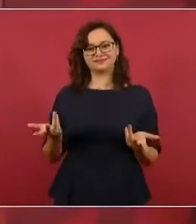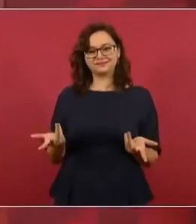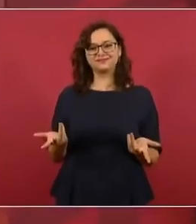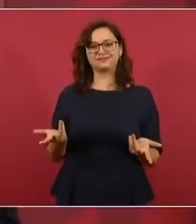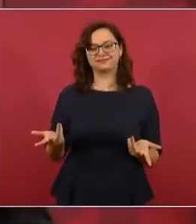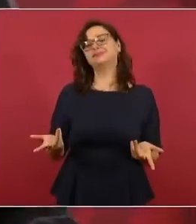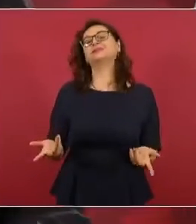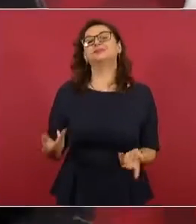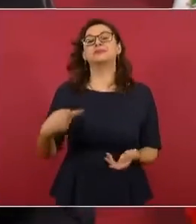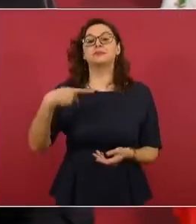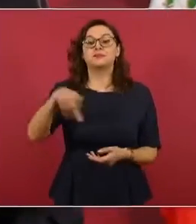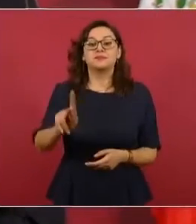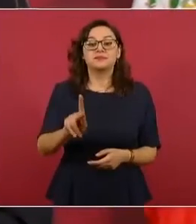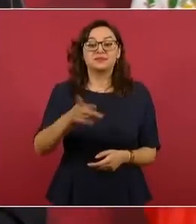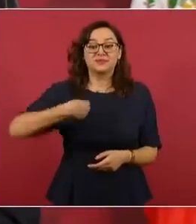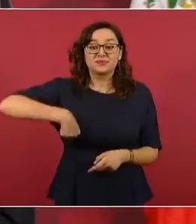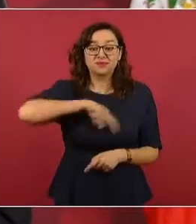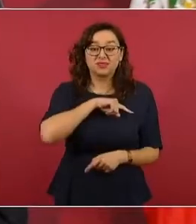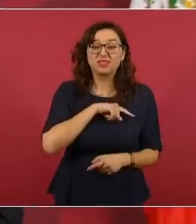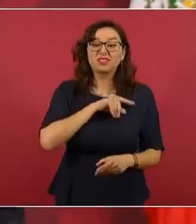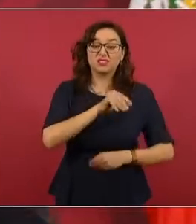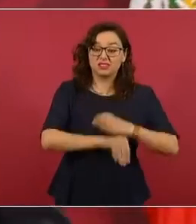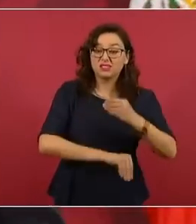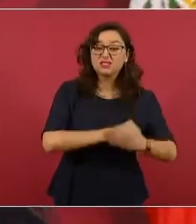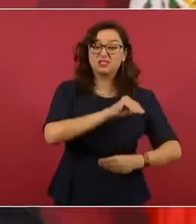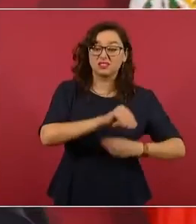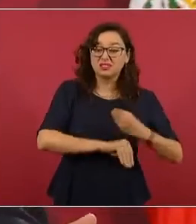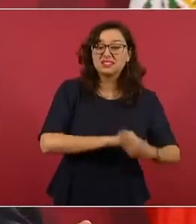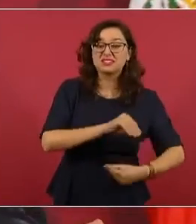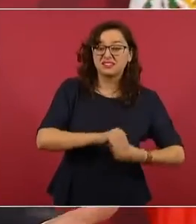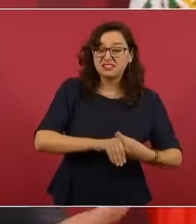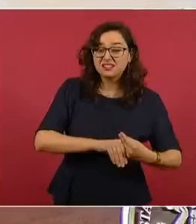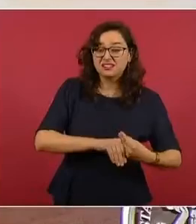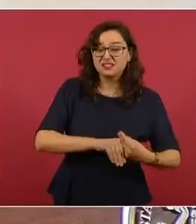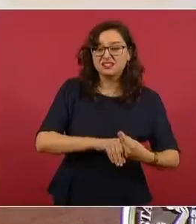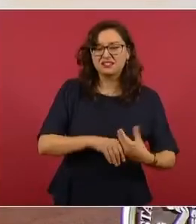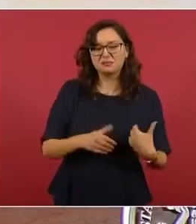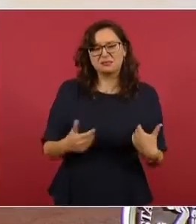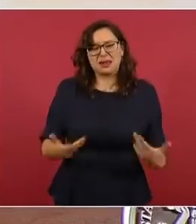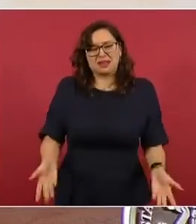Sarmiento van a decir que sí. ¿Y para qué me meto, no?